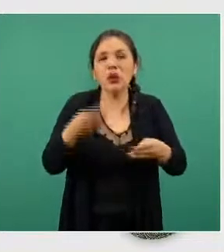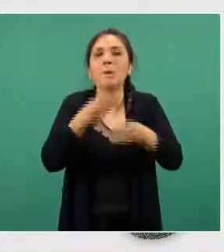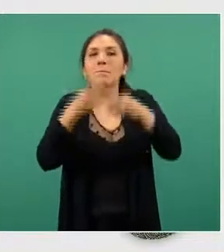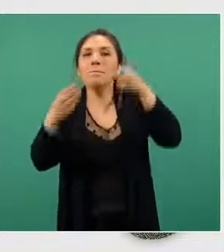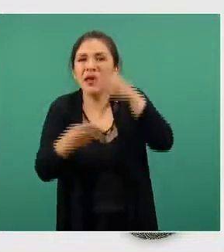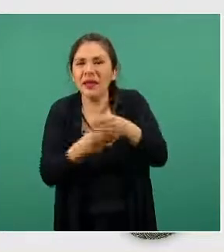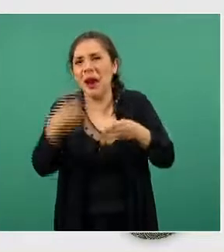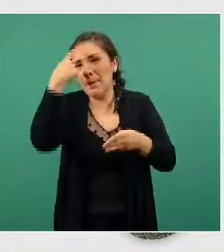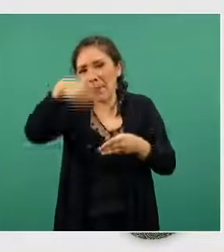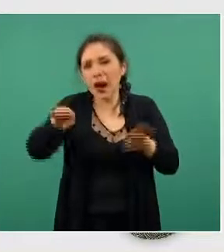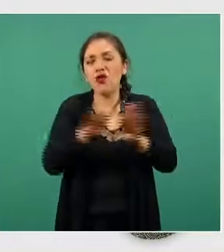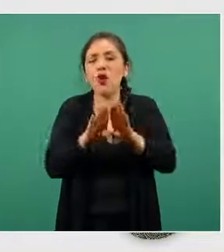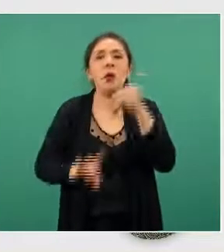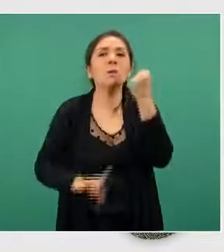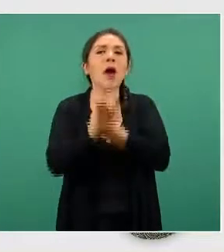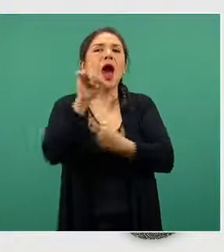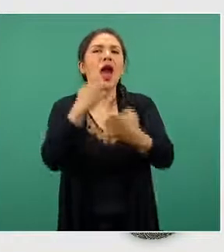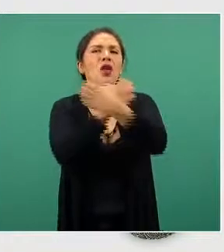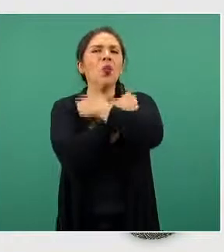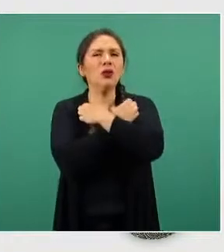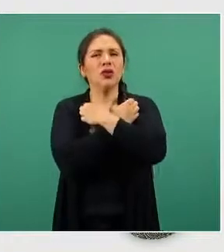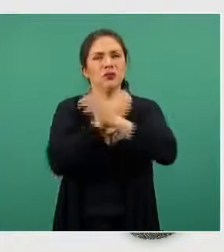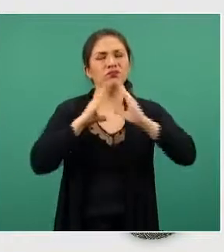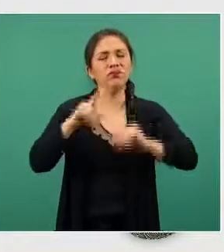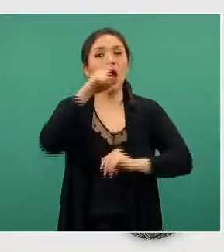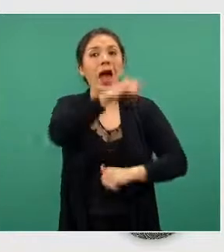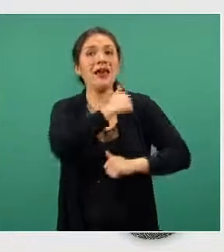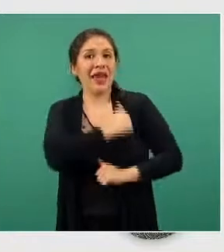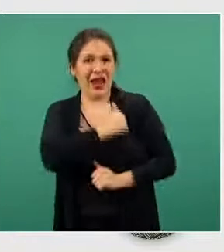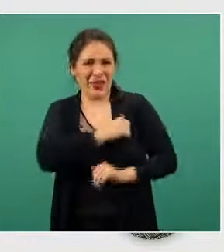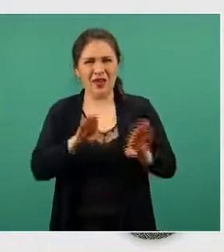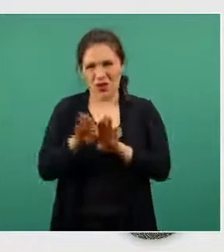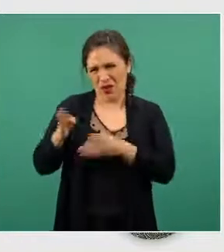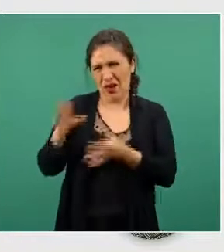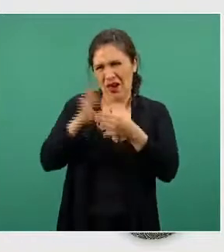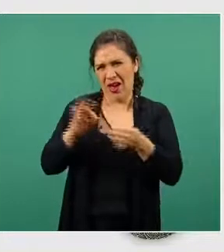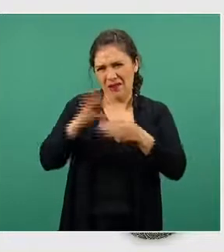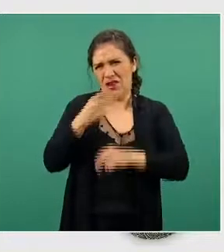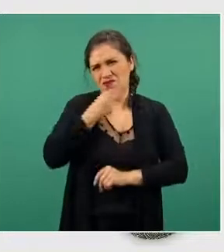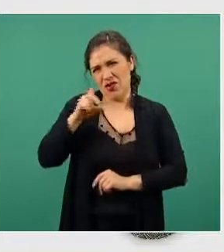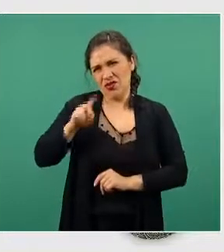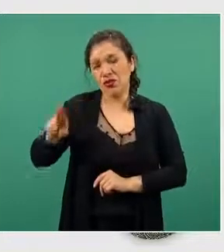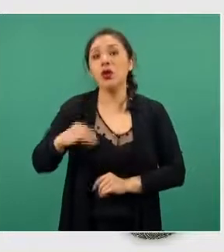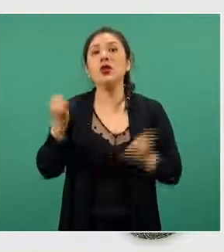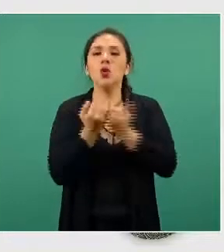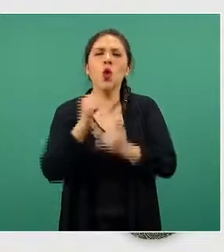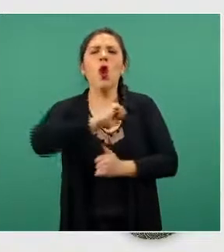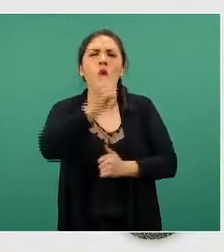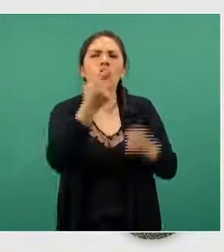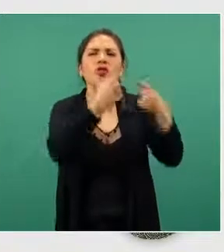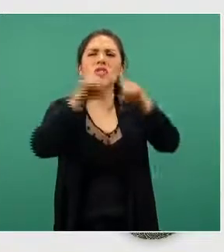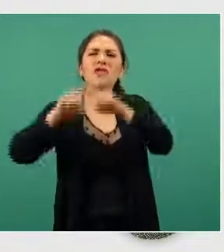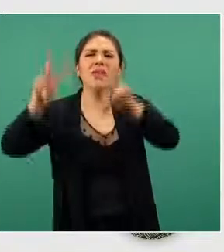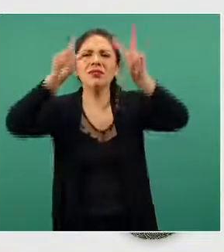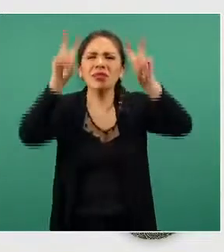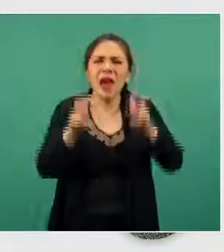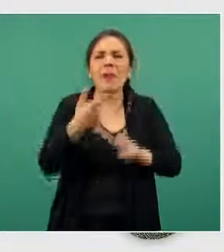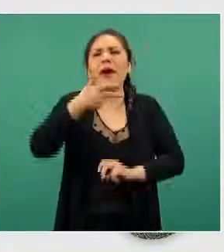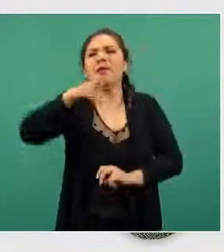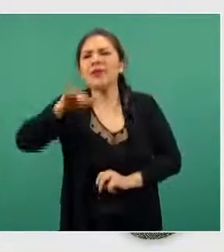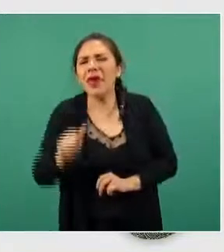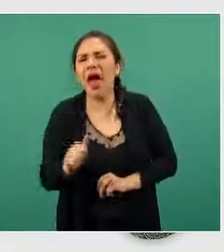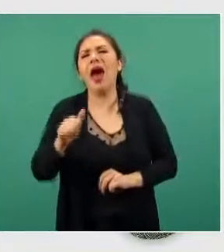del equipo de preparación para pandemias de educación de cuidados críticos de Canadá, como lo comentó el doctor, y otros recursos adicionales, guías clínicas,